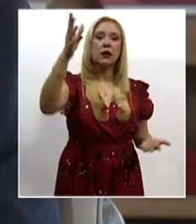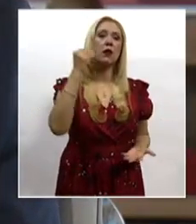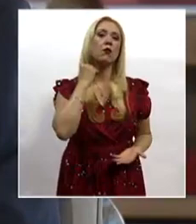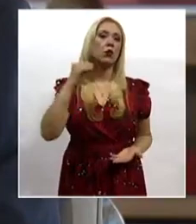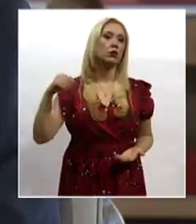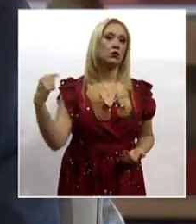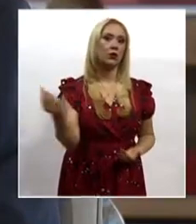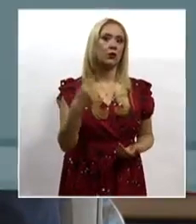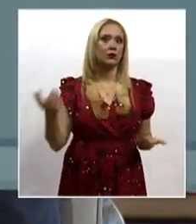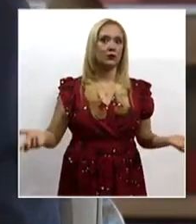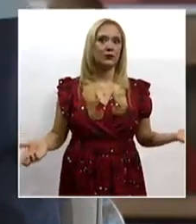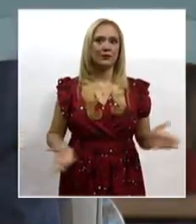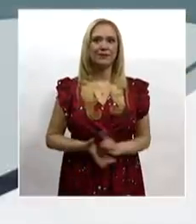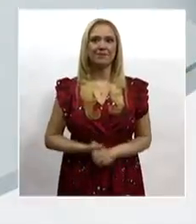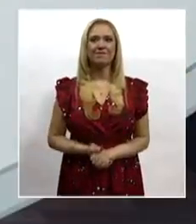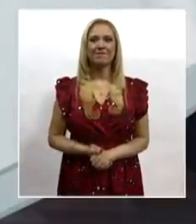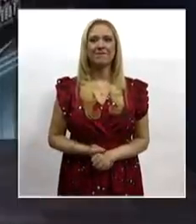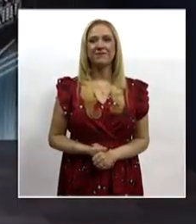abogados.